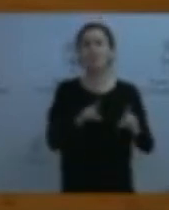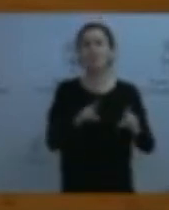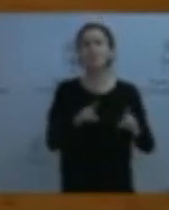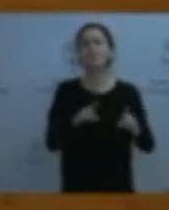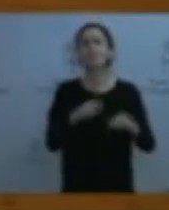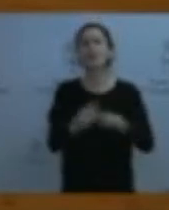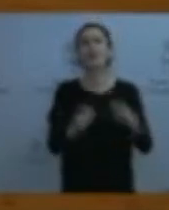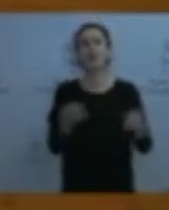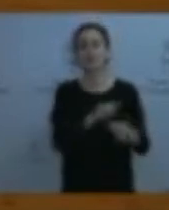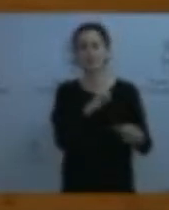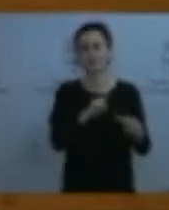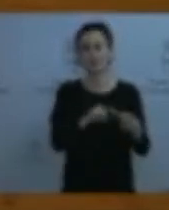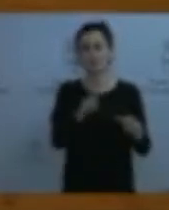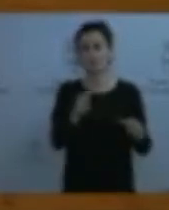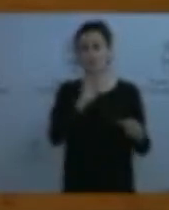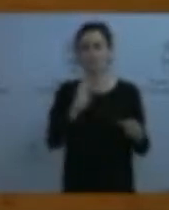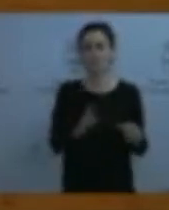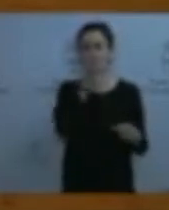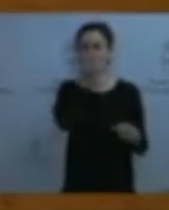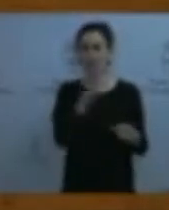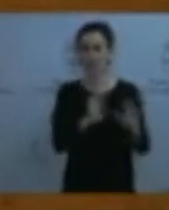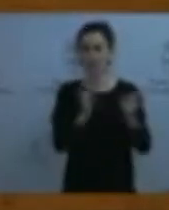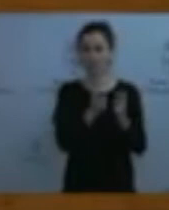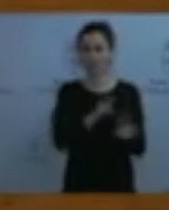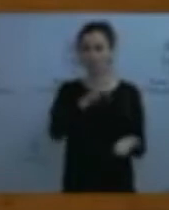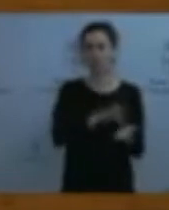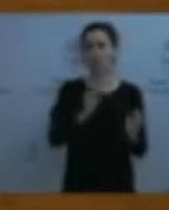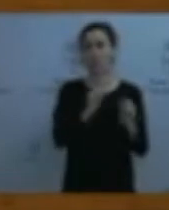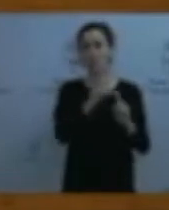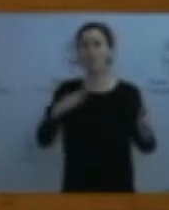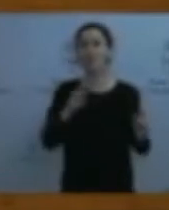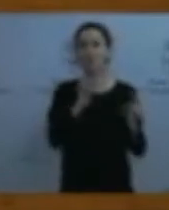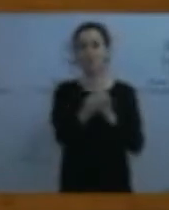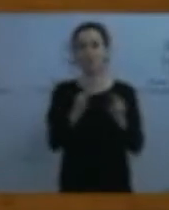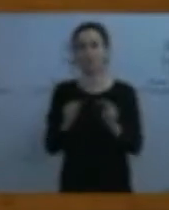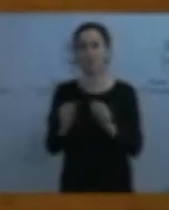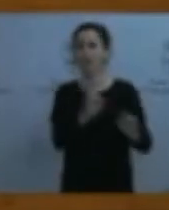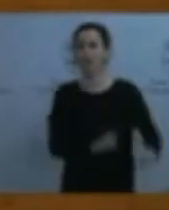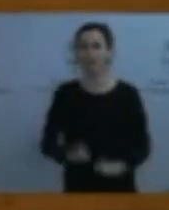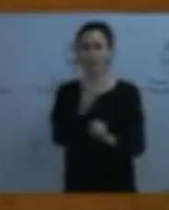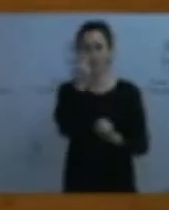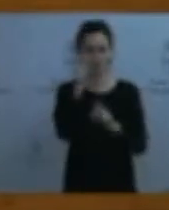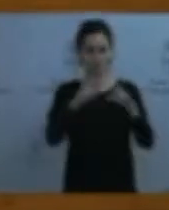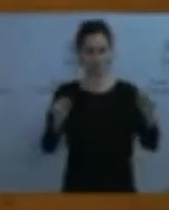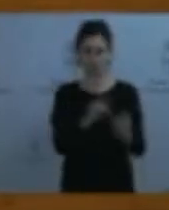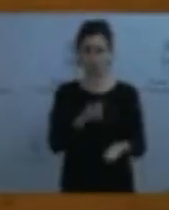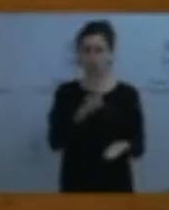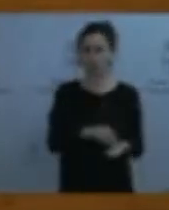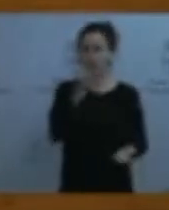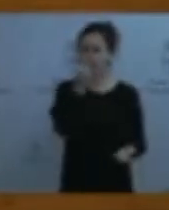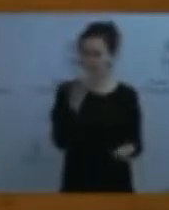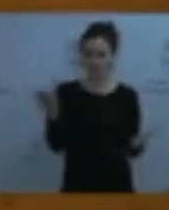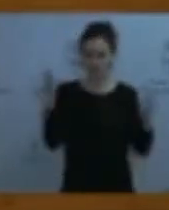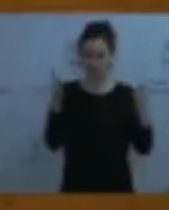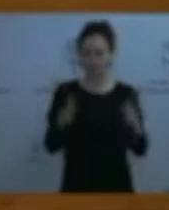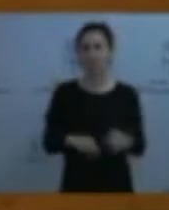el segundo punto, nos parecen bien las reuniones en múltiples foros, nos parece bien que defiendan los intereses de Asturias en ellos, no se lo vamos a negar,